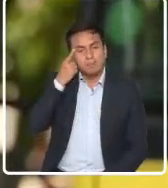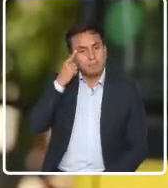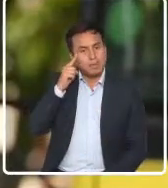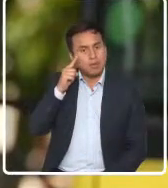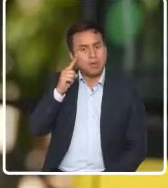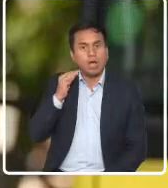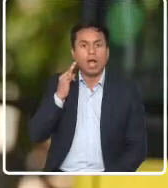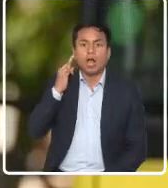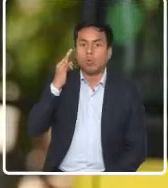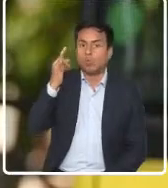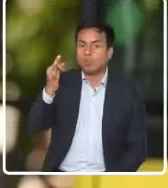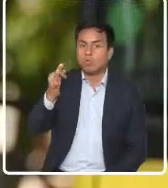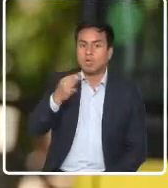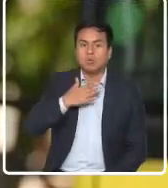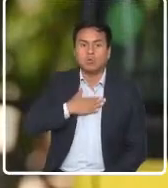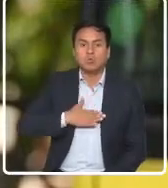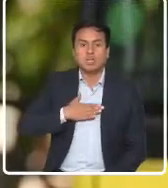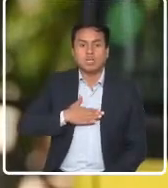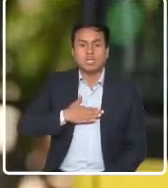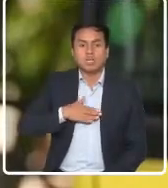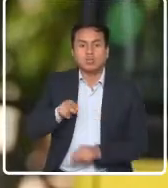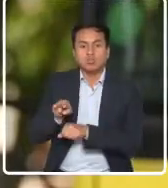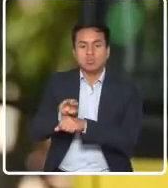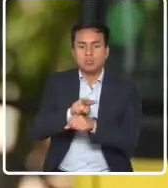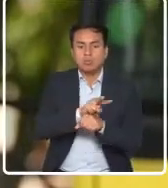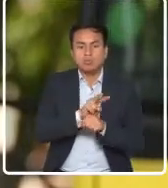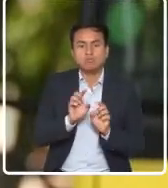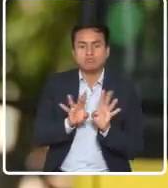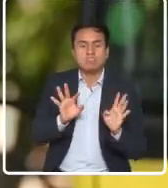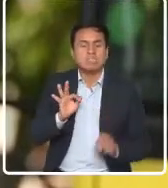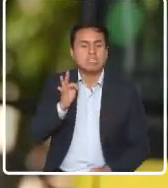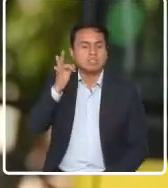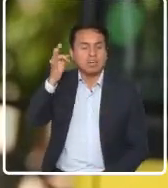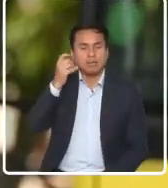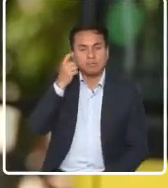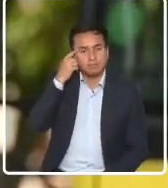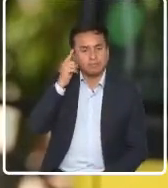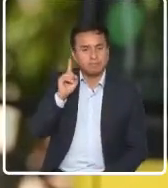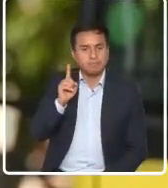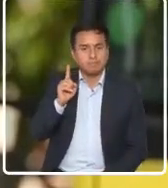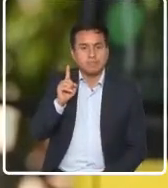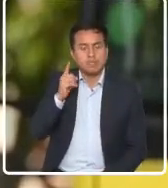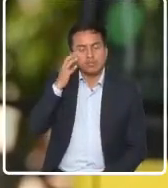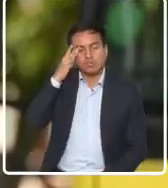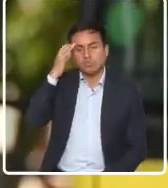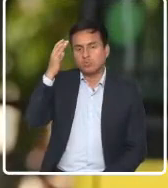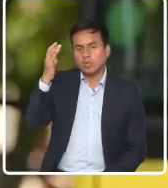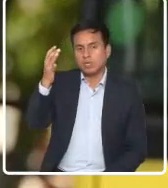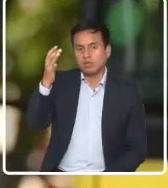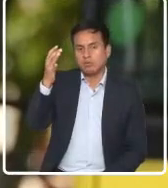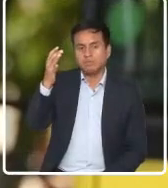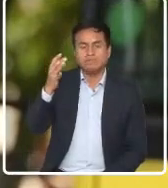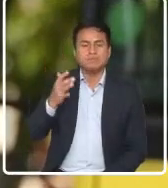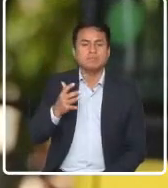pero algún día me gustaría llegar a ser supervisor, quién sabe. Pero es un sueño